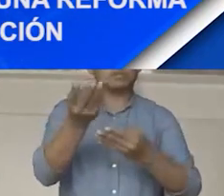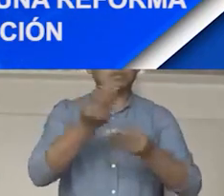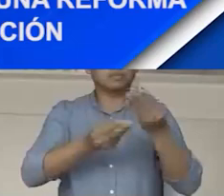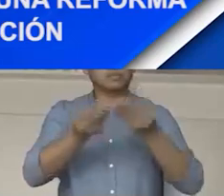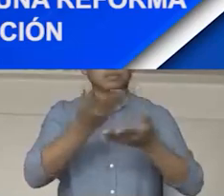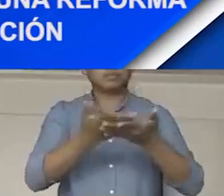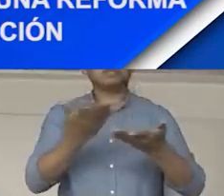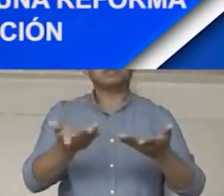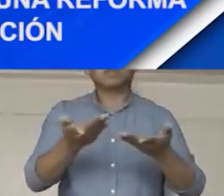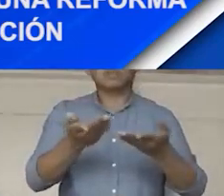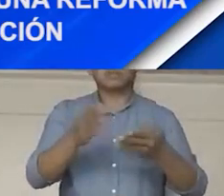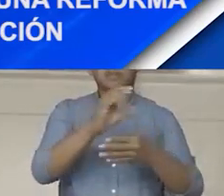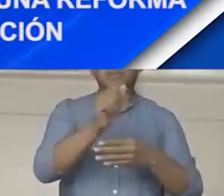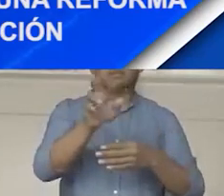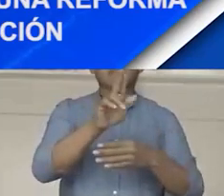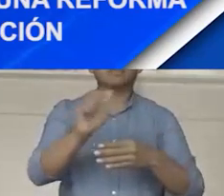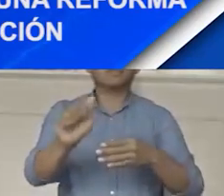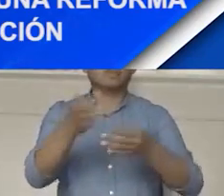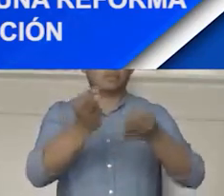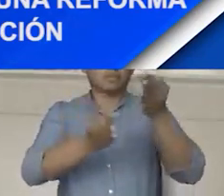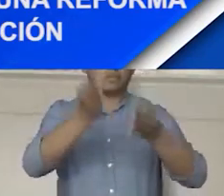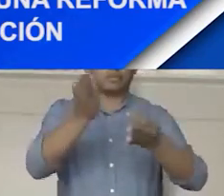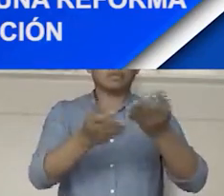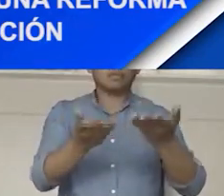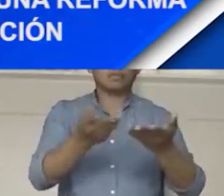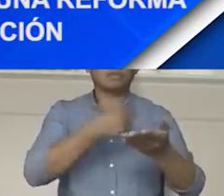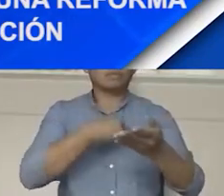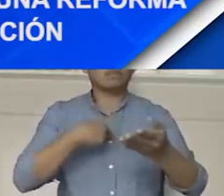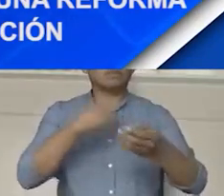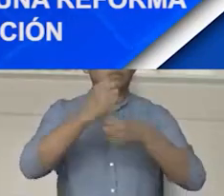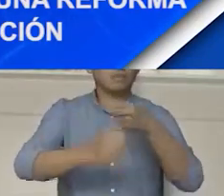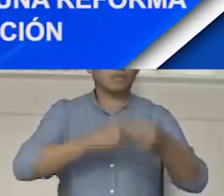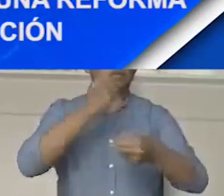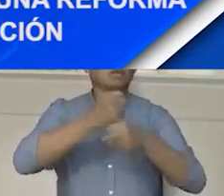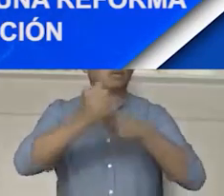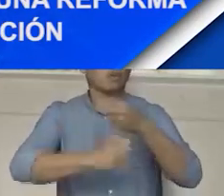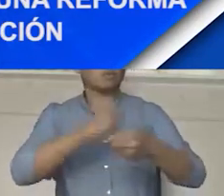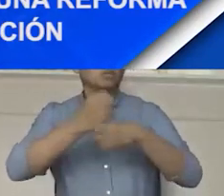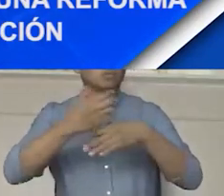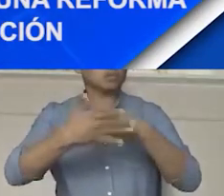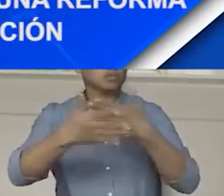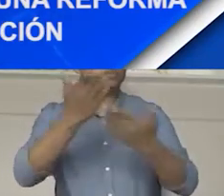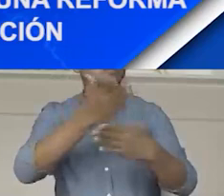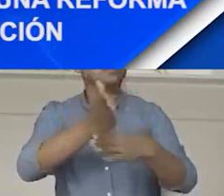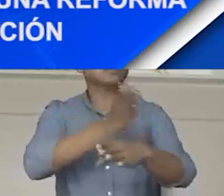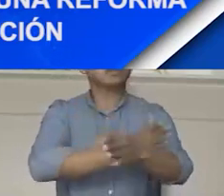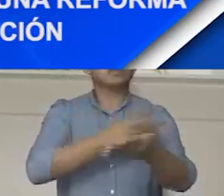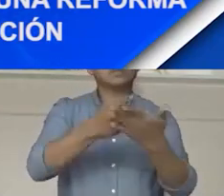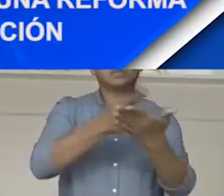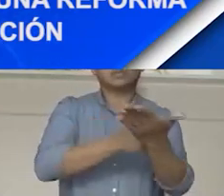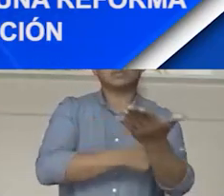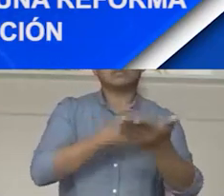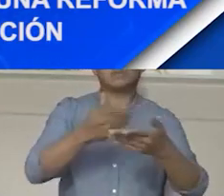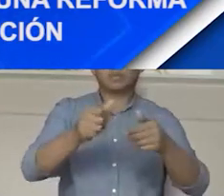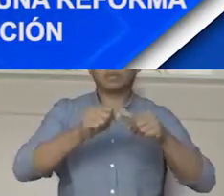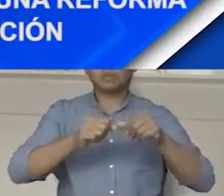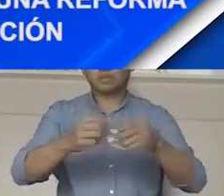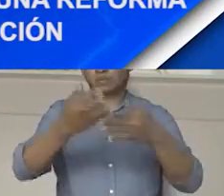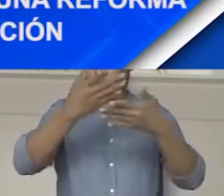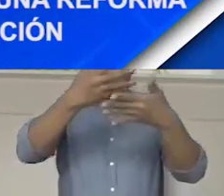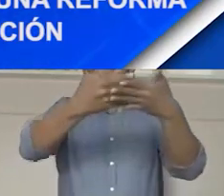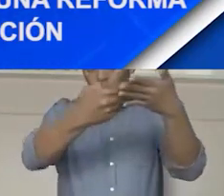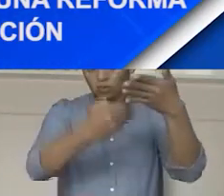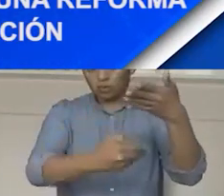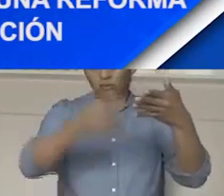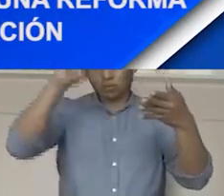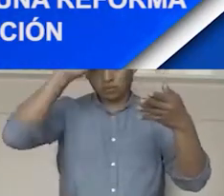Carrera Judicial elaborará anualmente un anteproyecto de presupuesto siguiendo los lineamientos